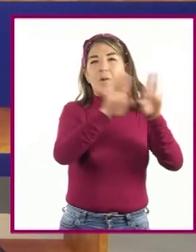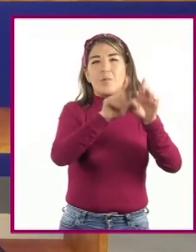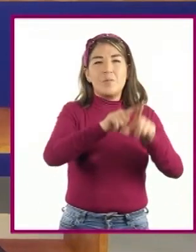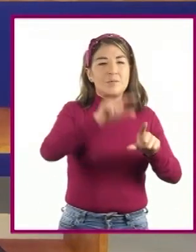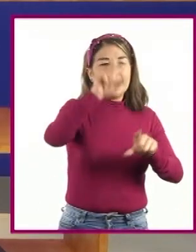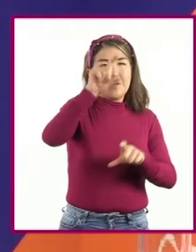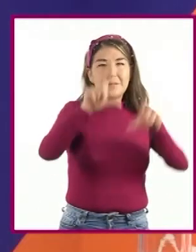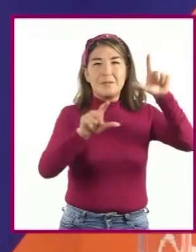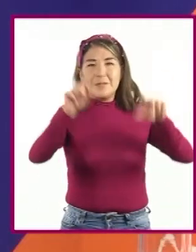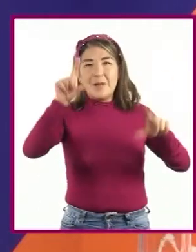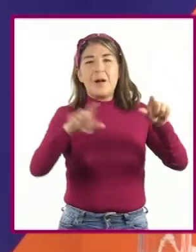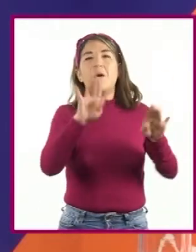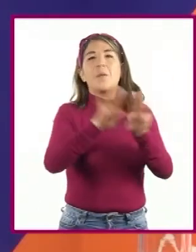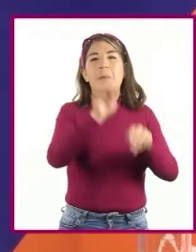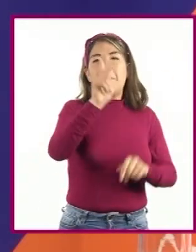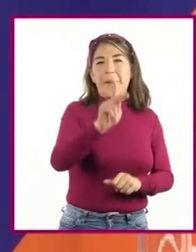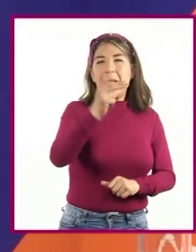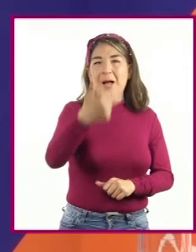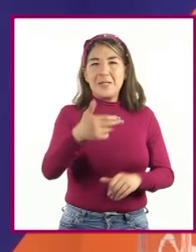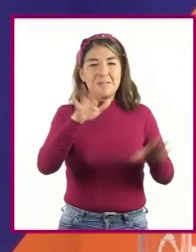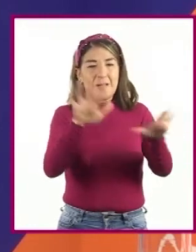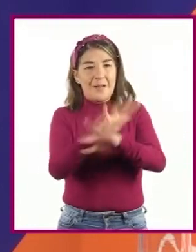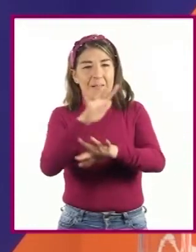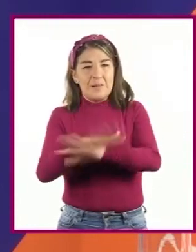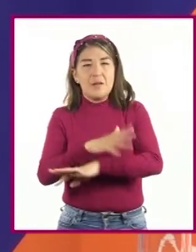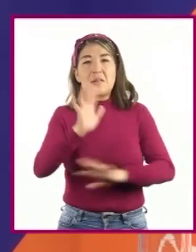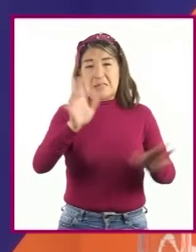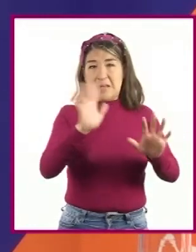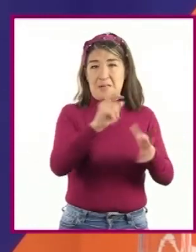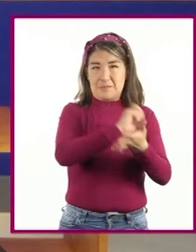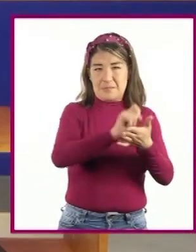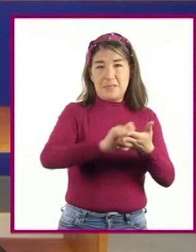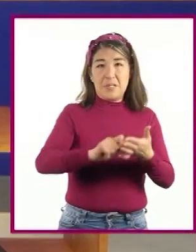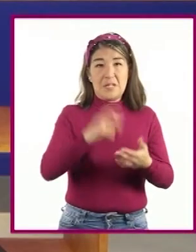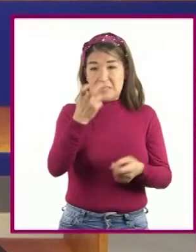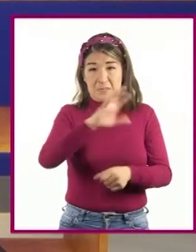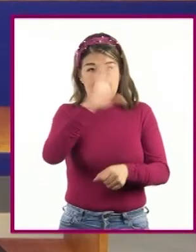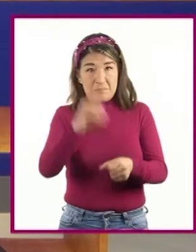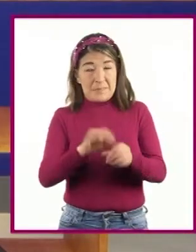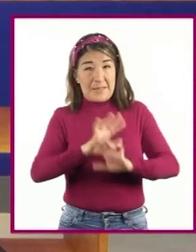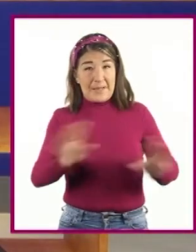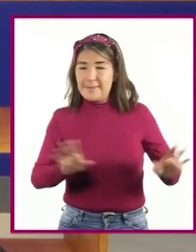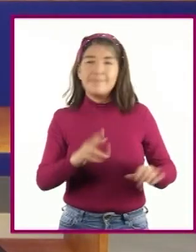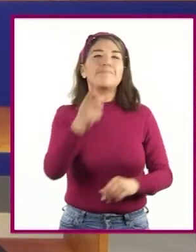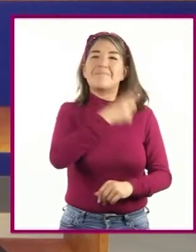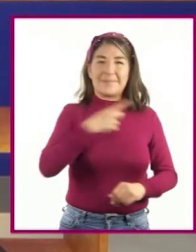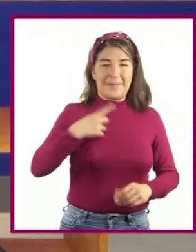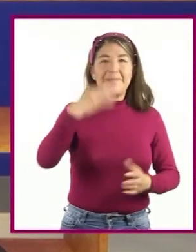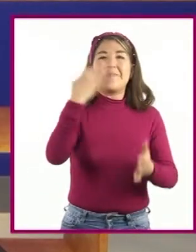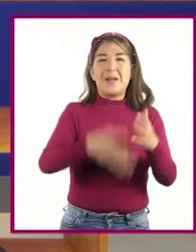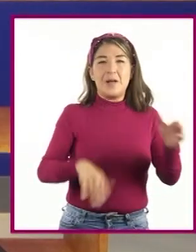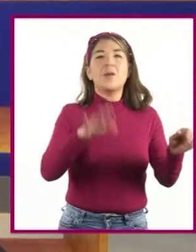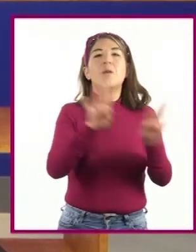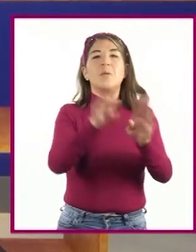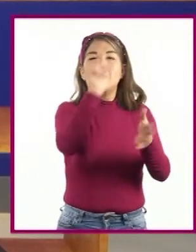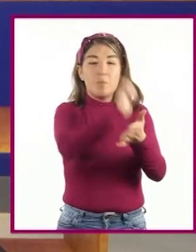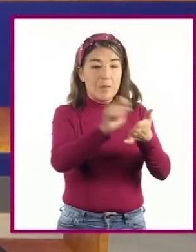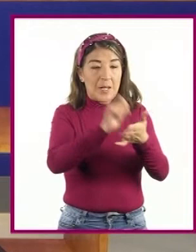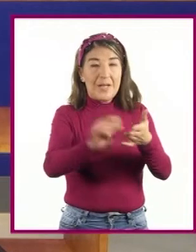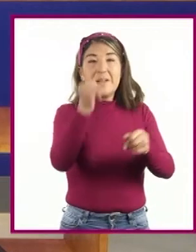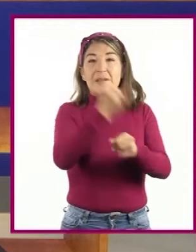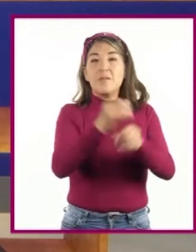sustancias. Ya tomé nota. ¿Eso es todo? Tenemos que considerar que la redacción de un informe